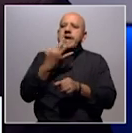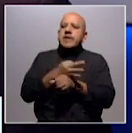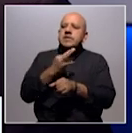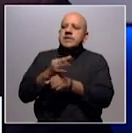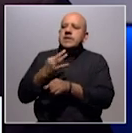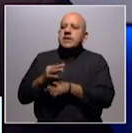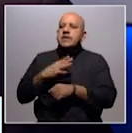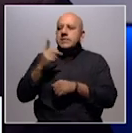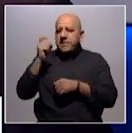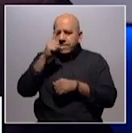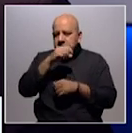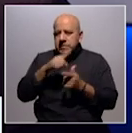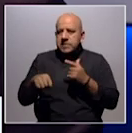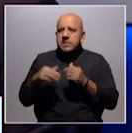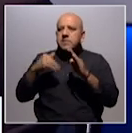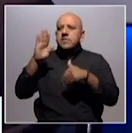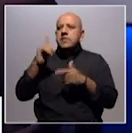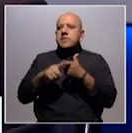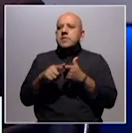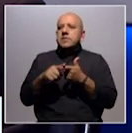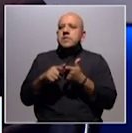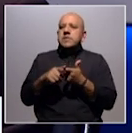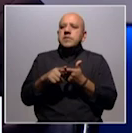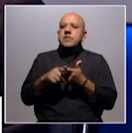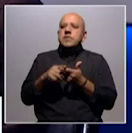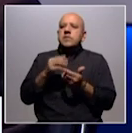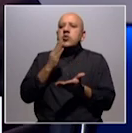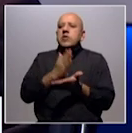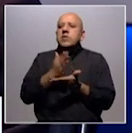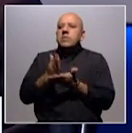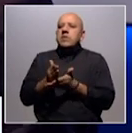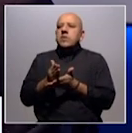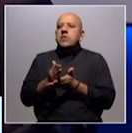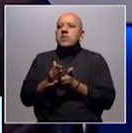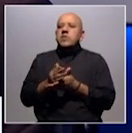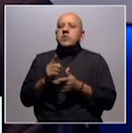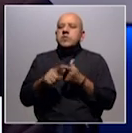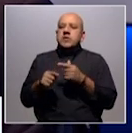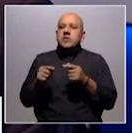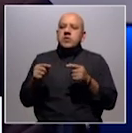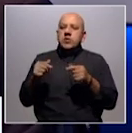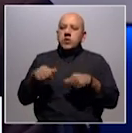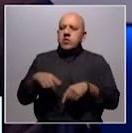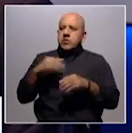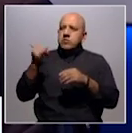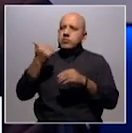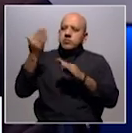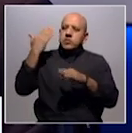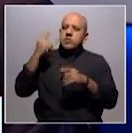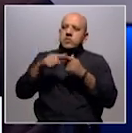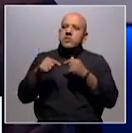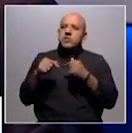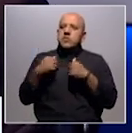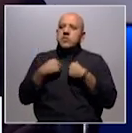difícil los límites del acto docente se han modificado radicalmente desde el tiempo de que yo estoy